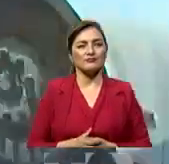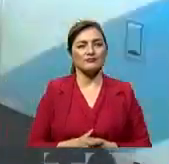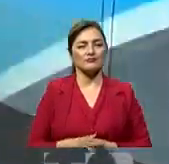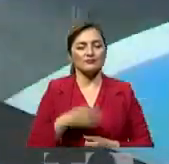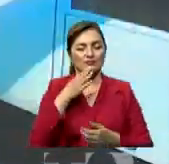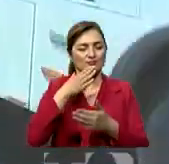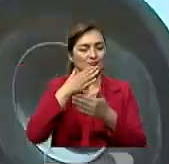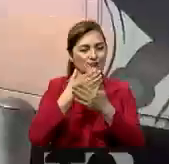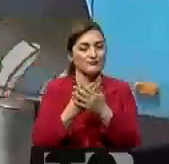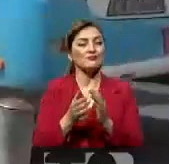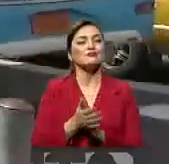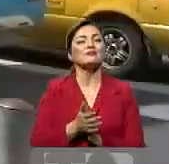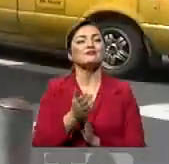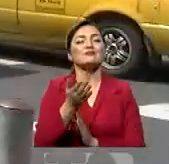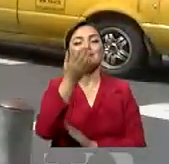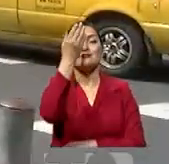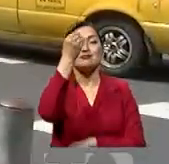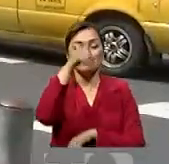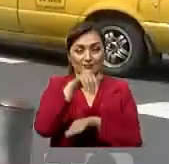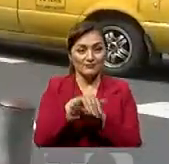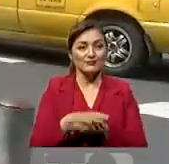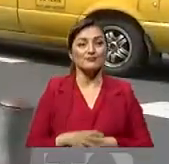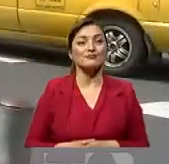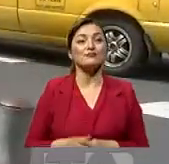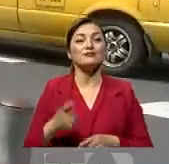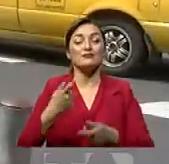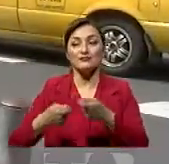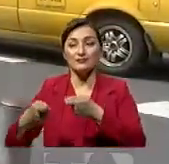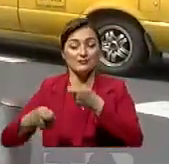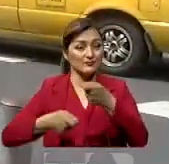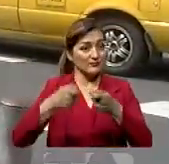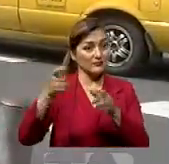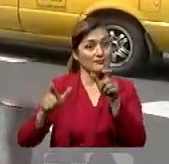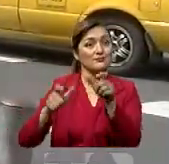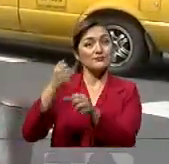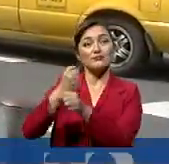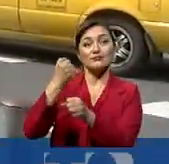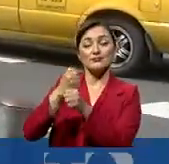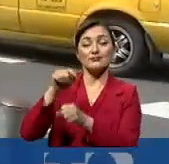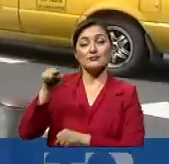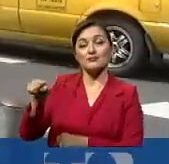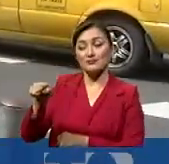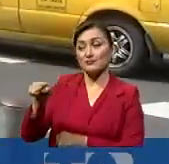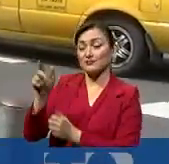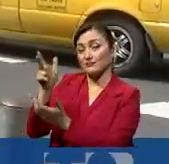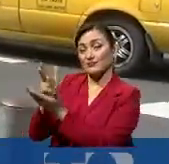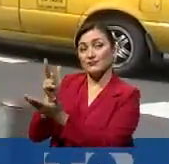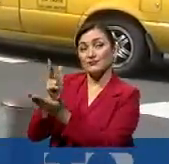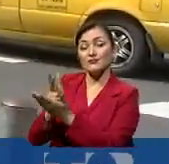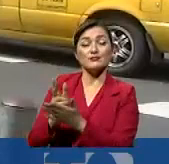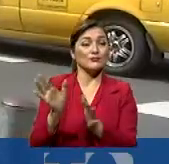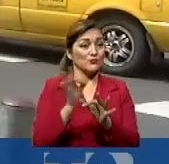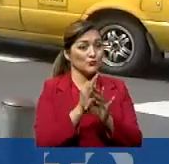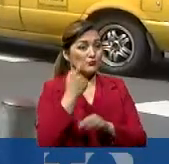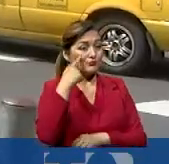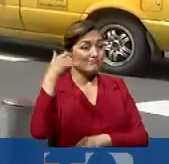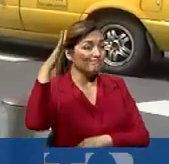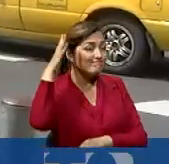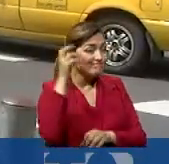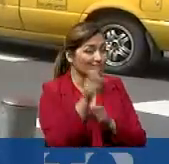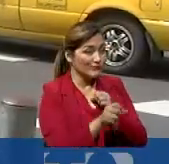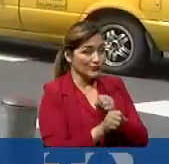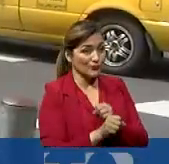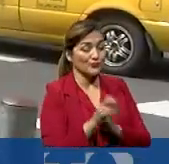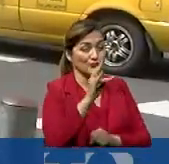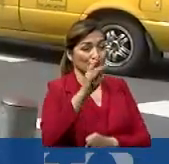Gracias, compañeros en estudios, buenas tardes. Los comerciantes que trabajan aquí en la terminal terrestre de Incaurco y que funciona por más de 70 años al